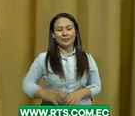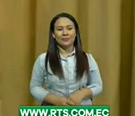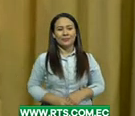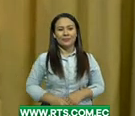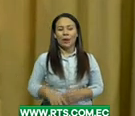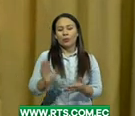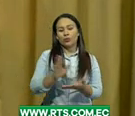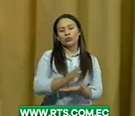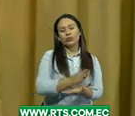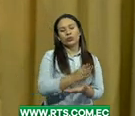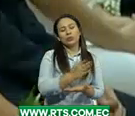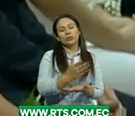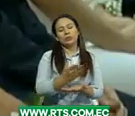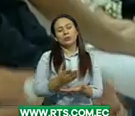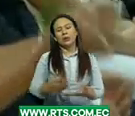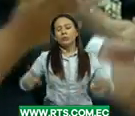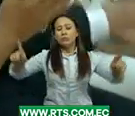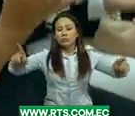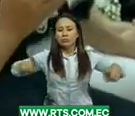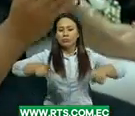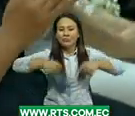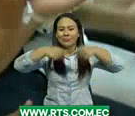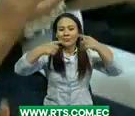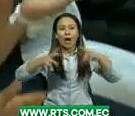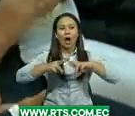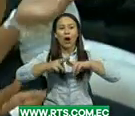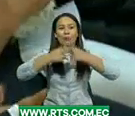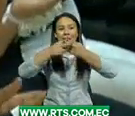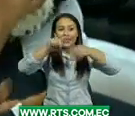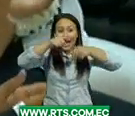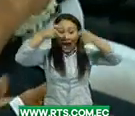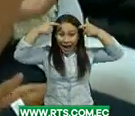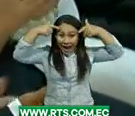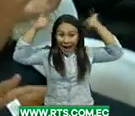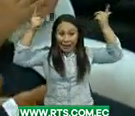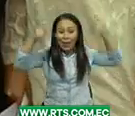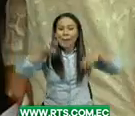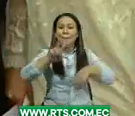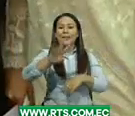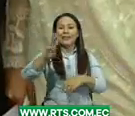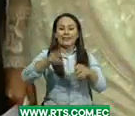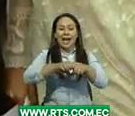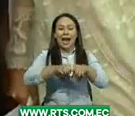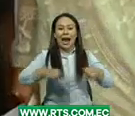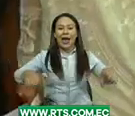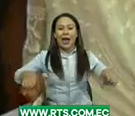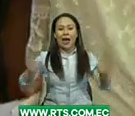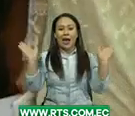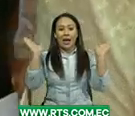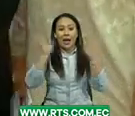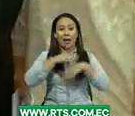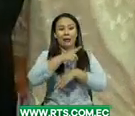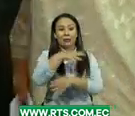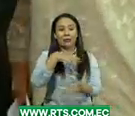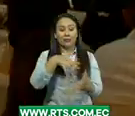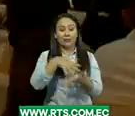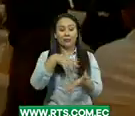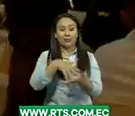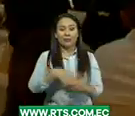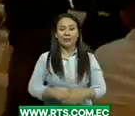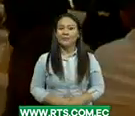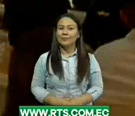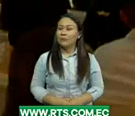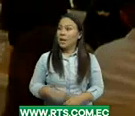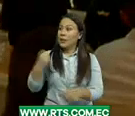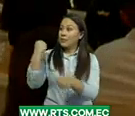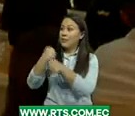con música clásica. Así inició la ceremonia de graduación de los 26 beneficiarios del programa municipal Becas 10. En un trabajo